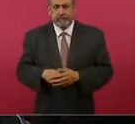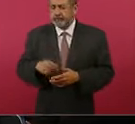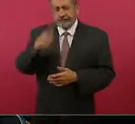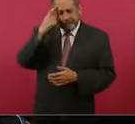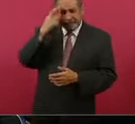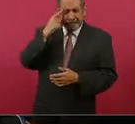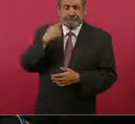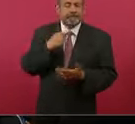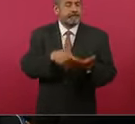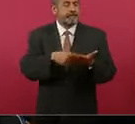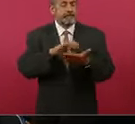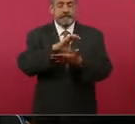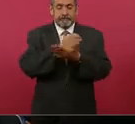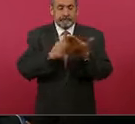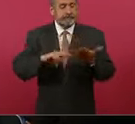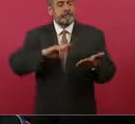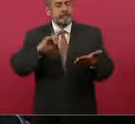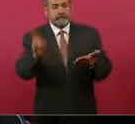contratos